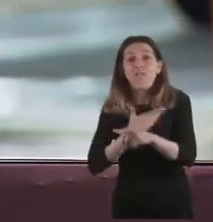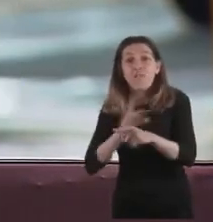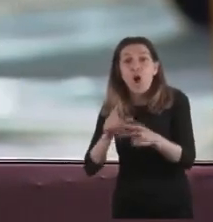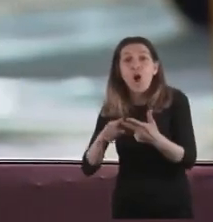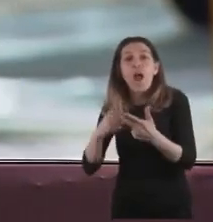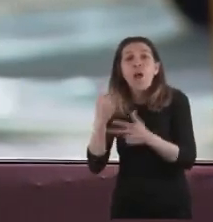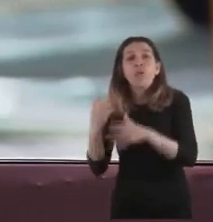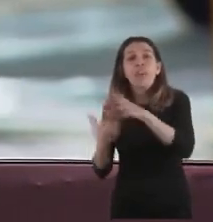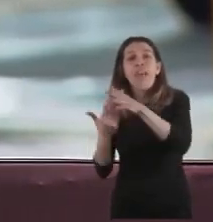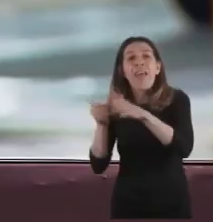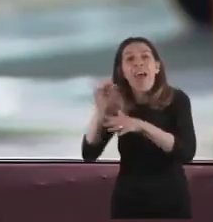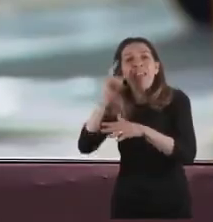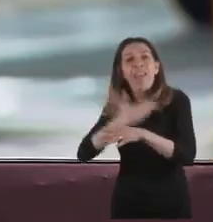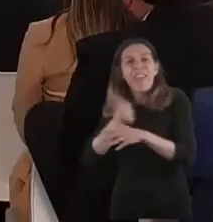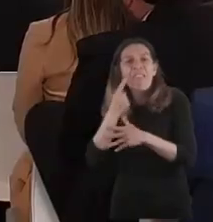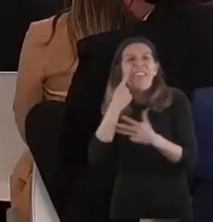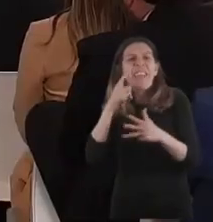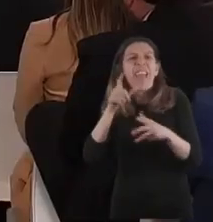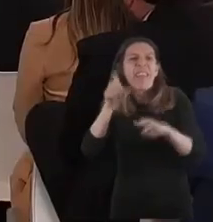ADEFA, intendente,